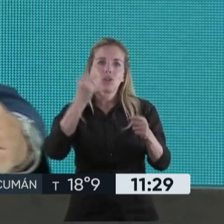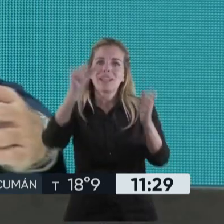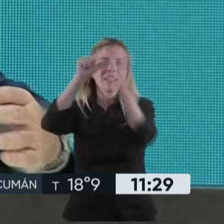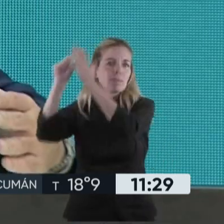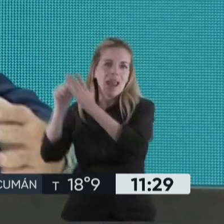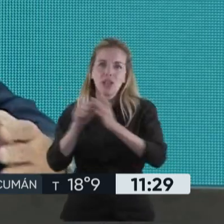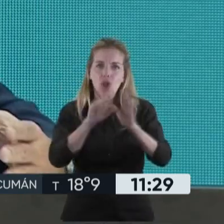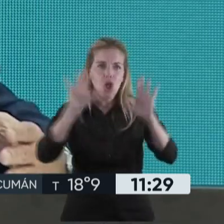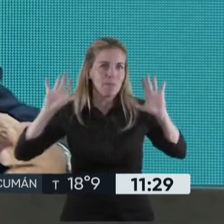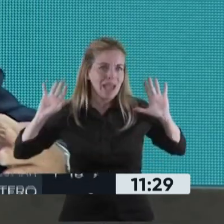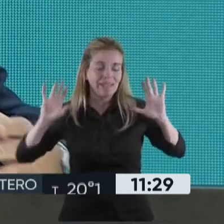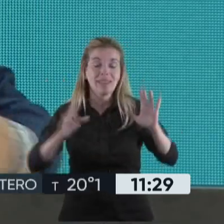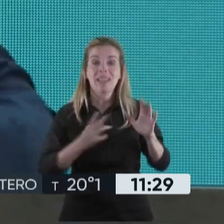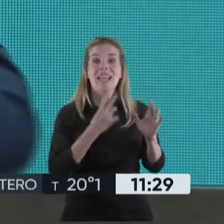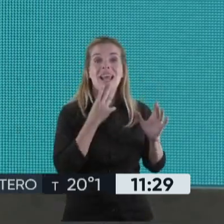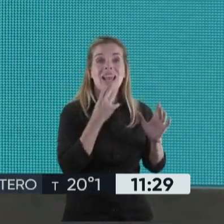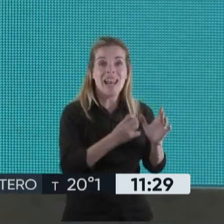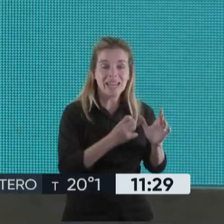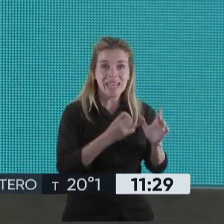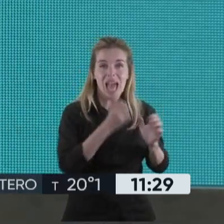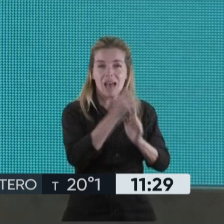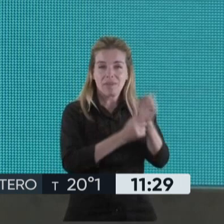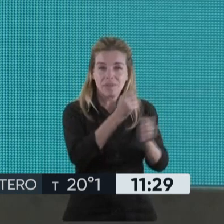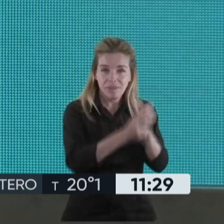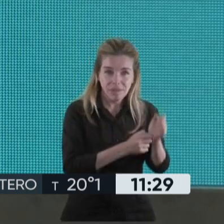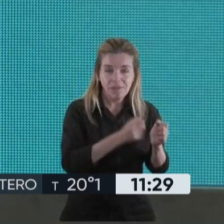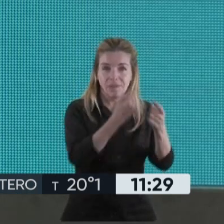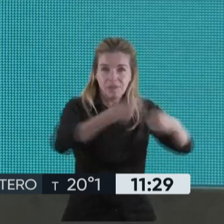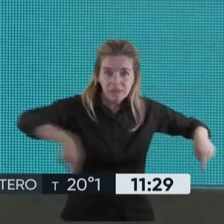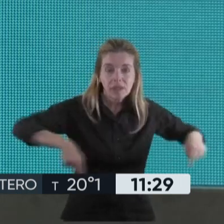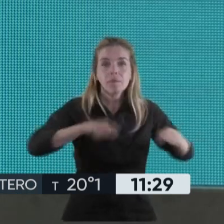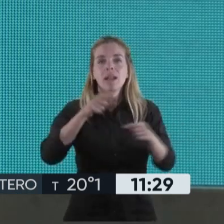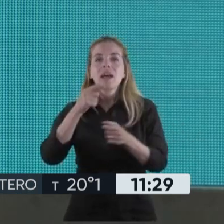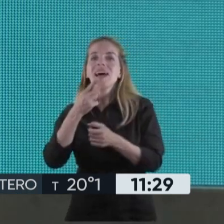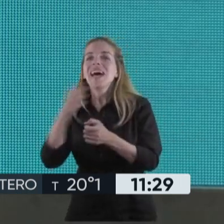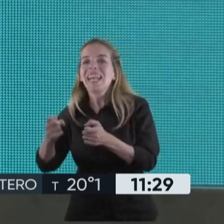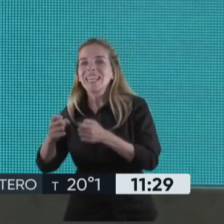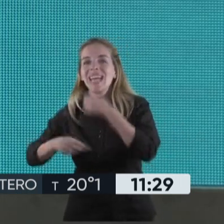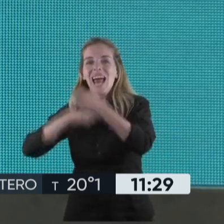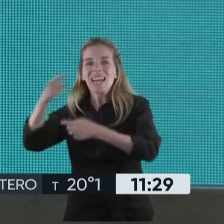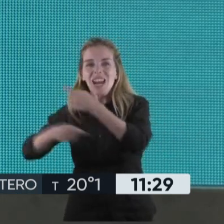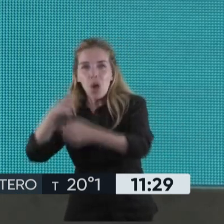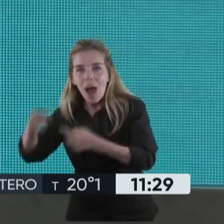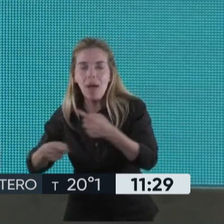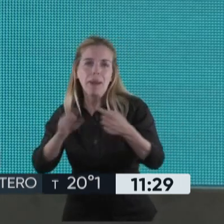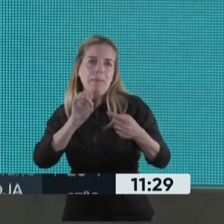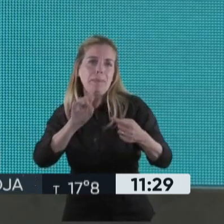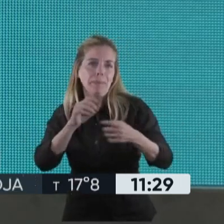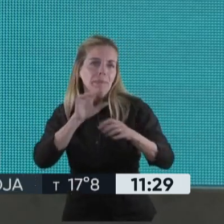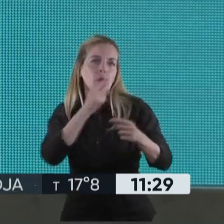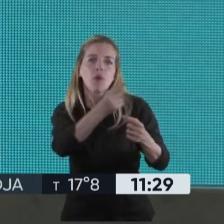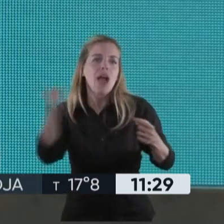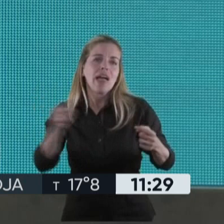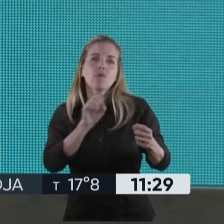entre la energía fósil y las energías limpias, renovables, llamémoslas